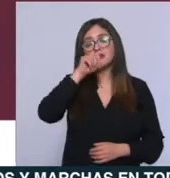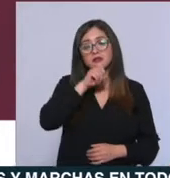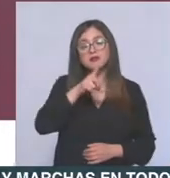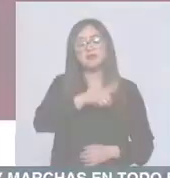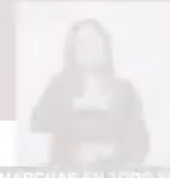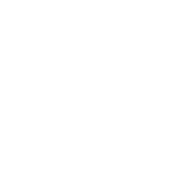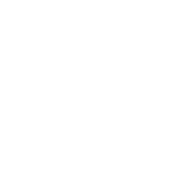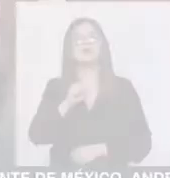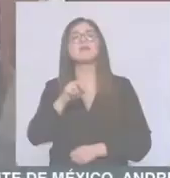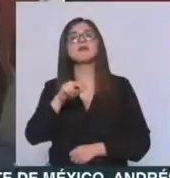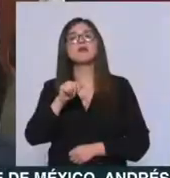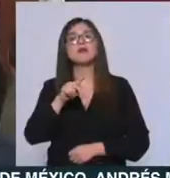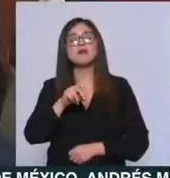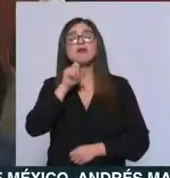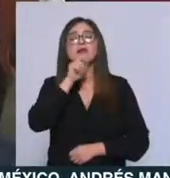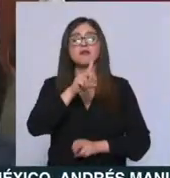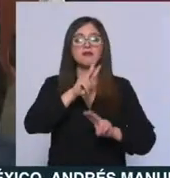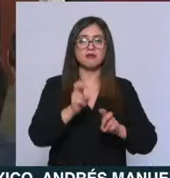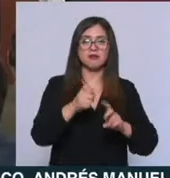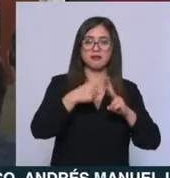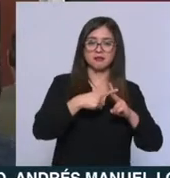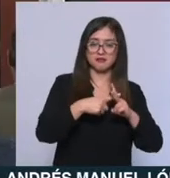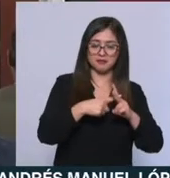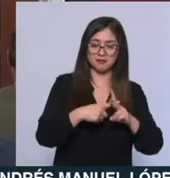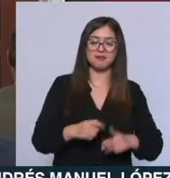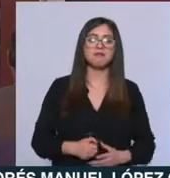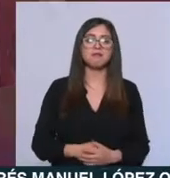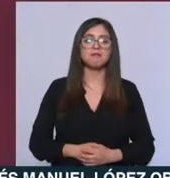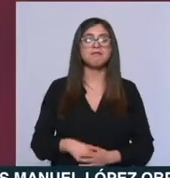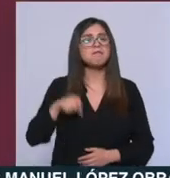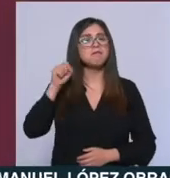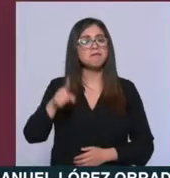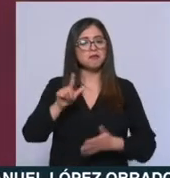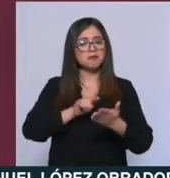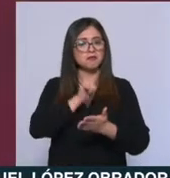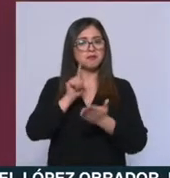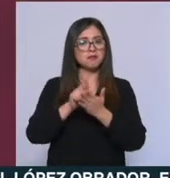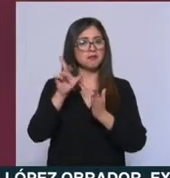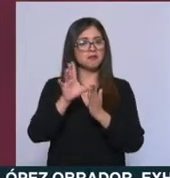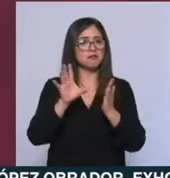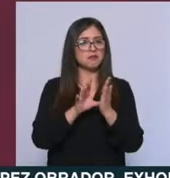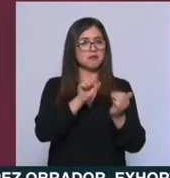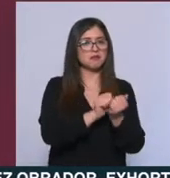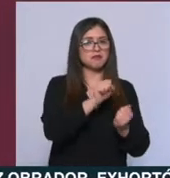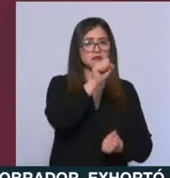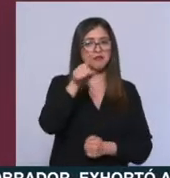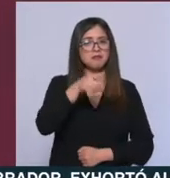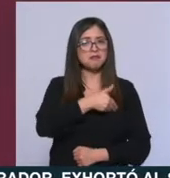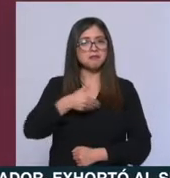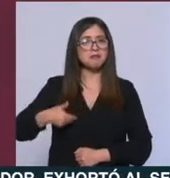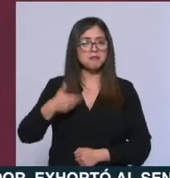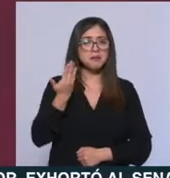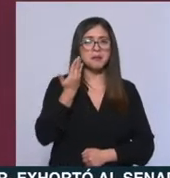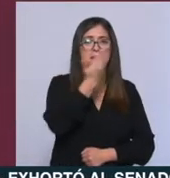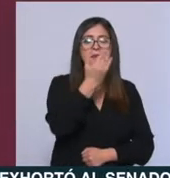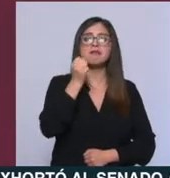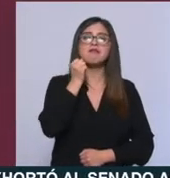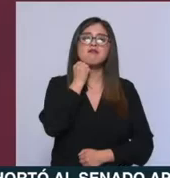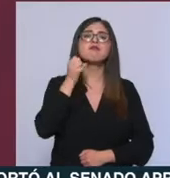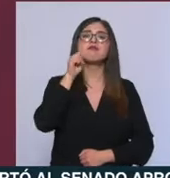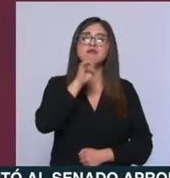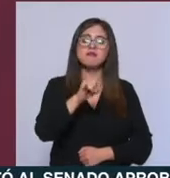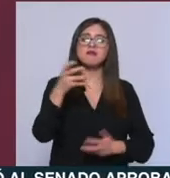científico. En otros temas de reformas constitucionales, el jefe del Ejecutivo Federal pidió al Senado aprobar la